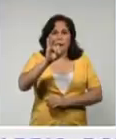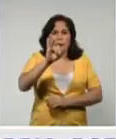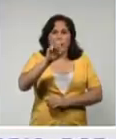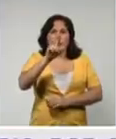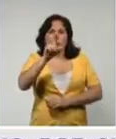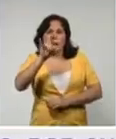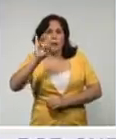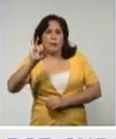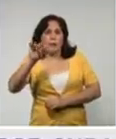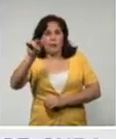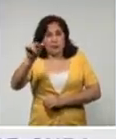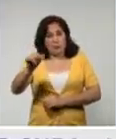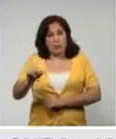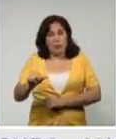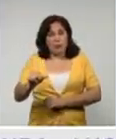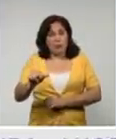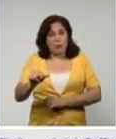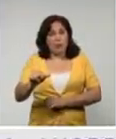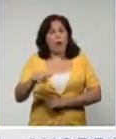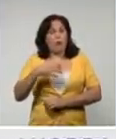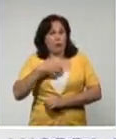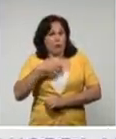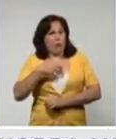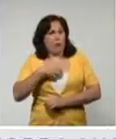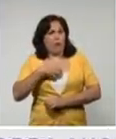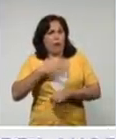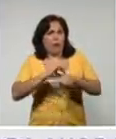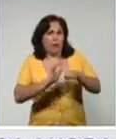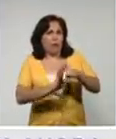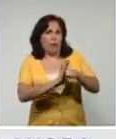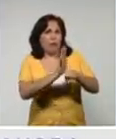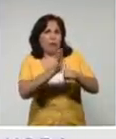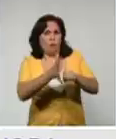3.717 personas con la COVID-19.